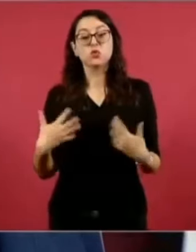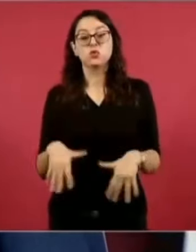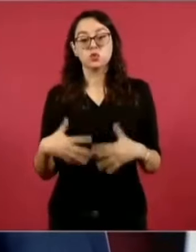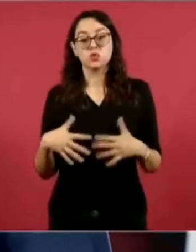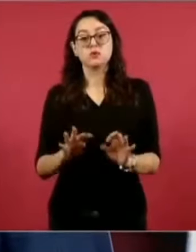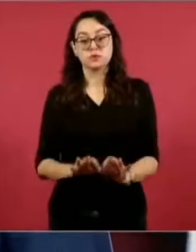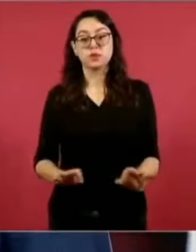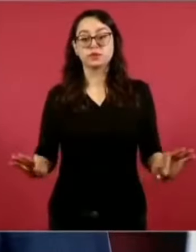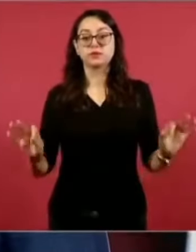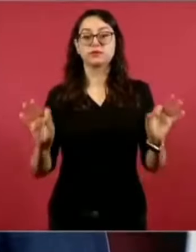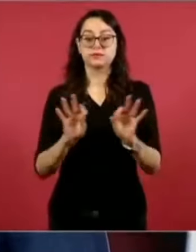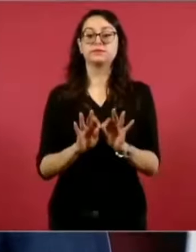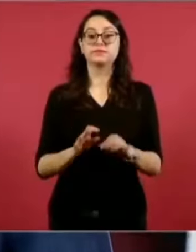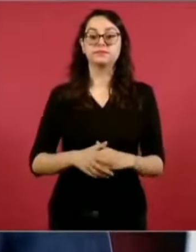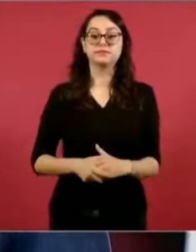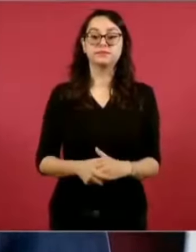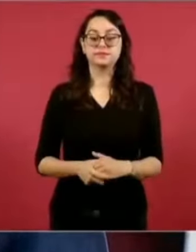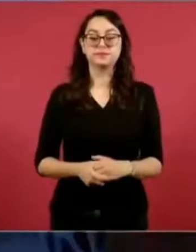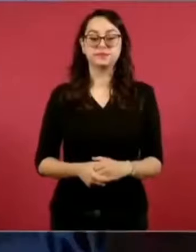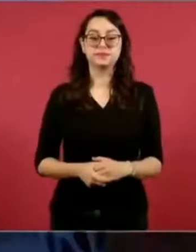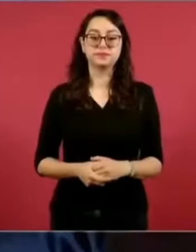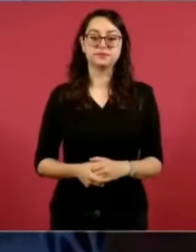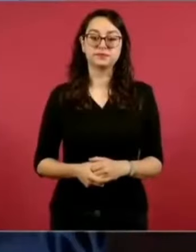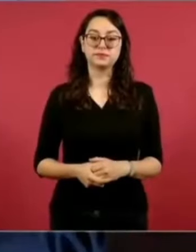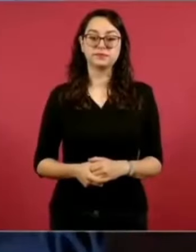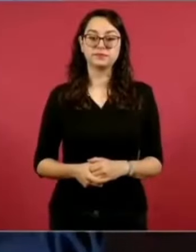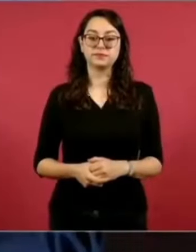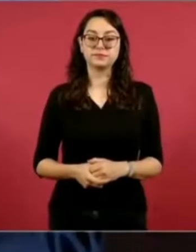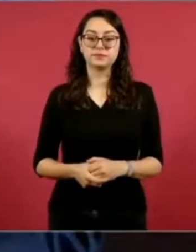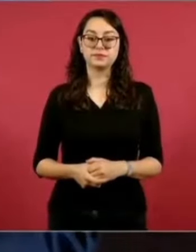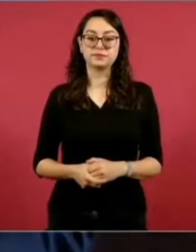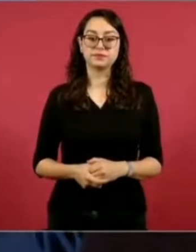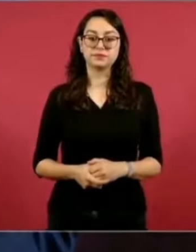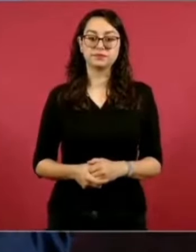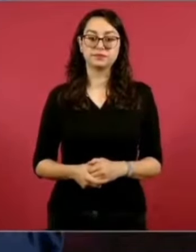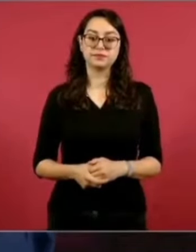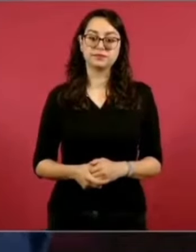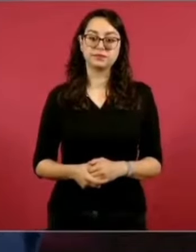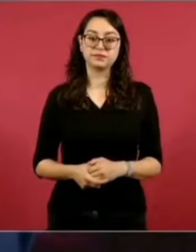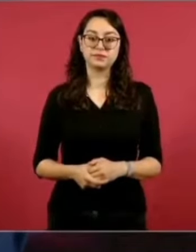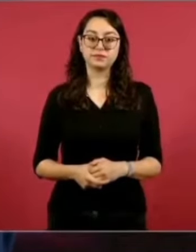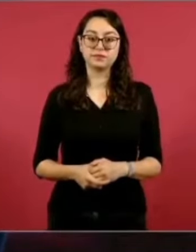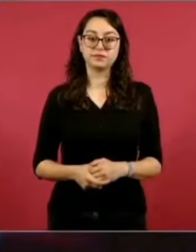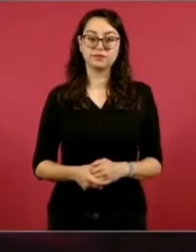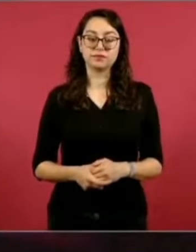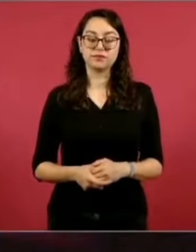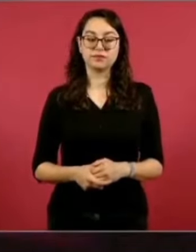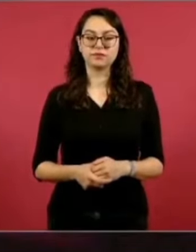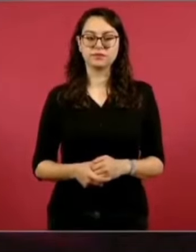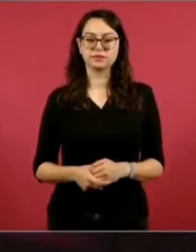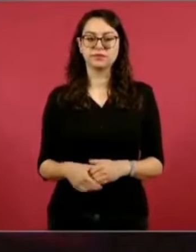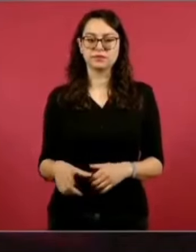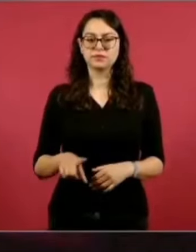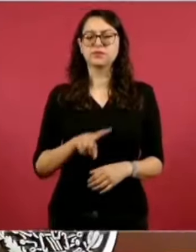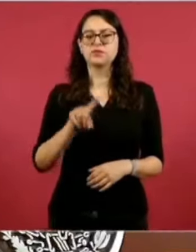importante. Desde luego falta la ceremonia oficial,